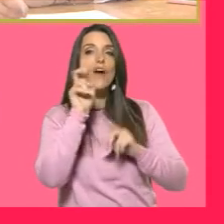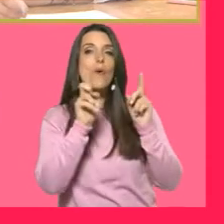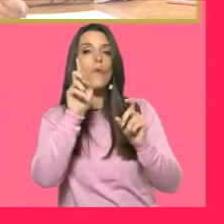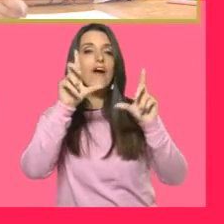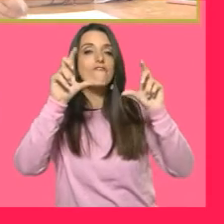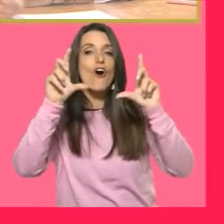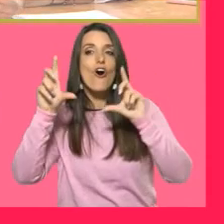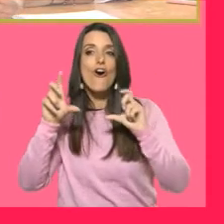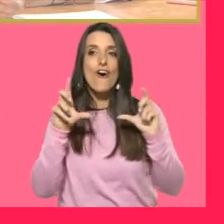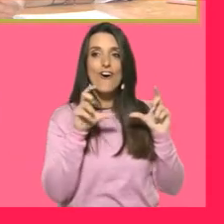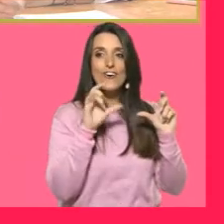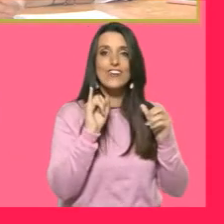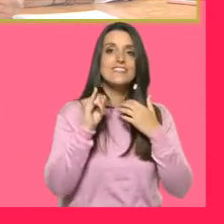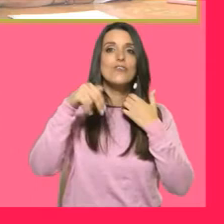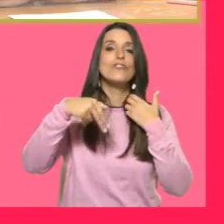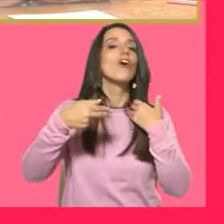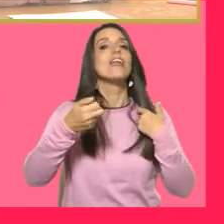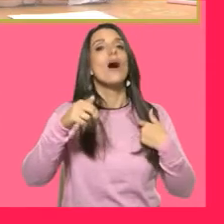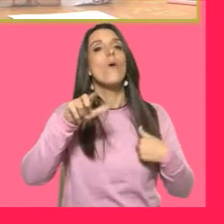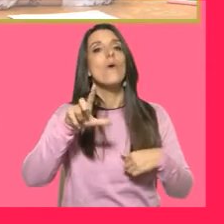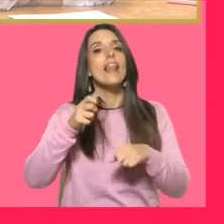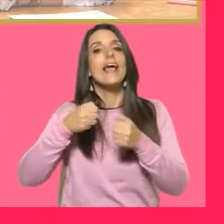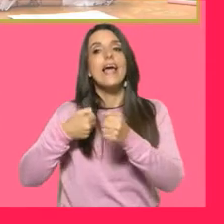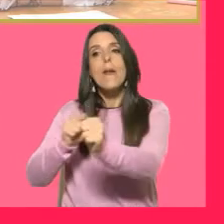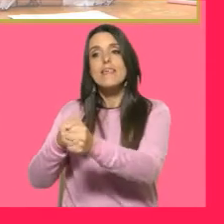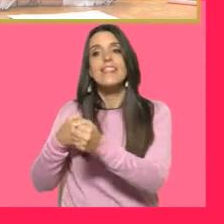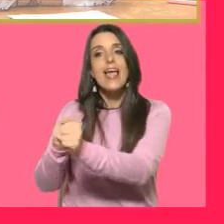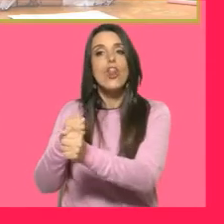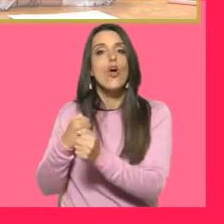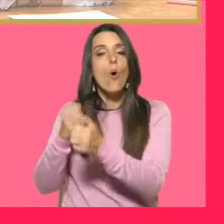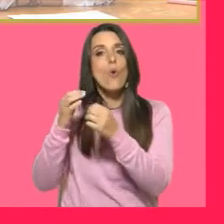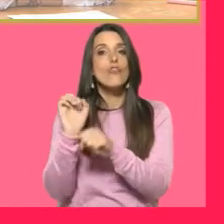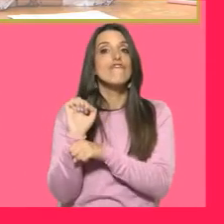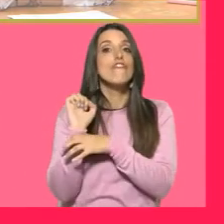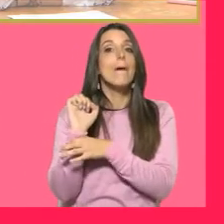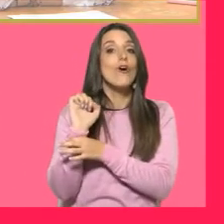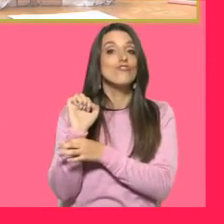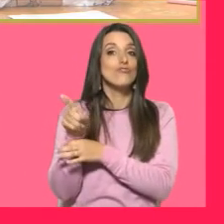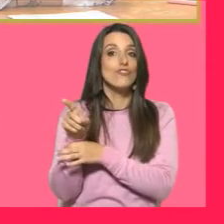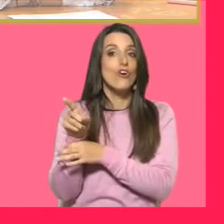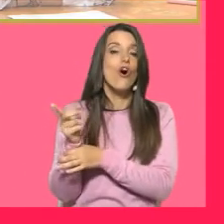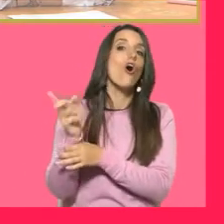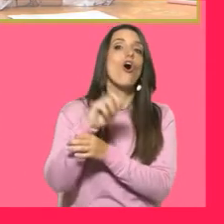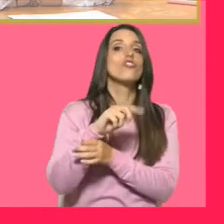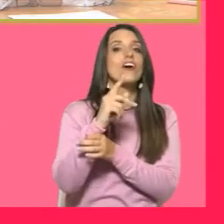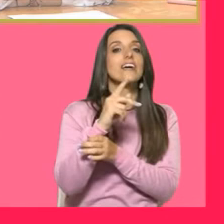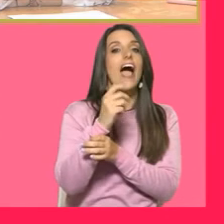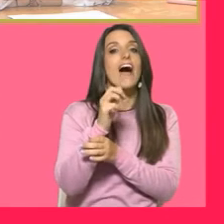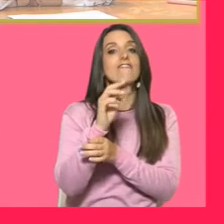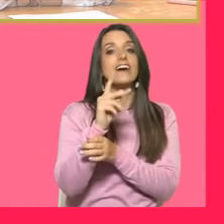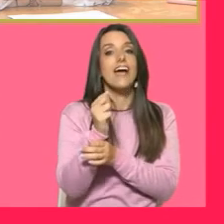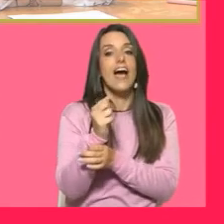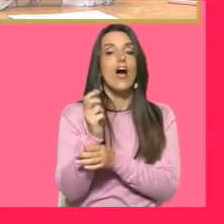algunas imágenes. Ay, sí, con Nahuel el Carpintero, que estuvo, se hizo famoso. Claro. Ido Casca, bueno, estaba Leo